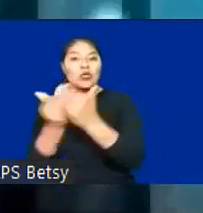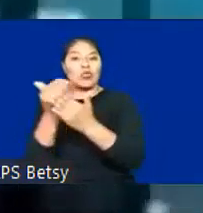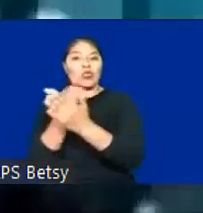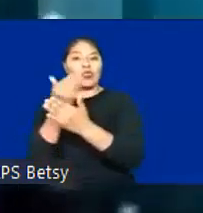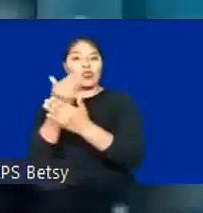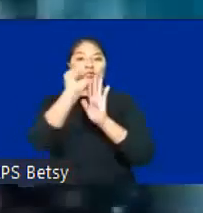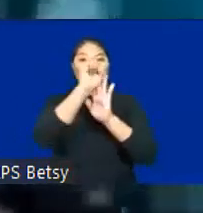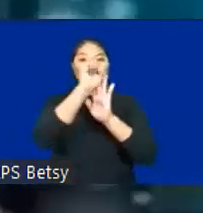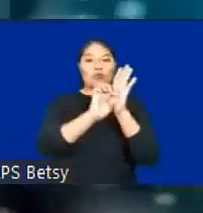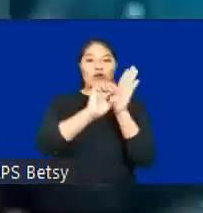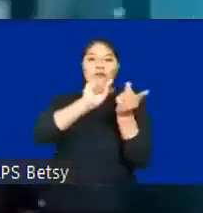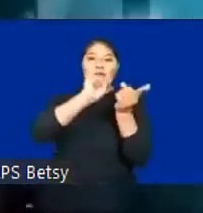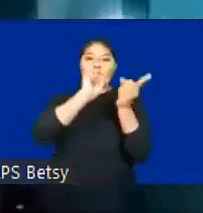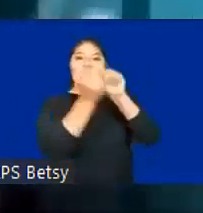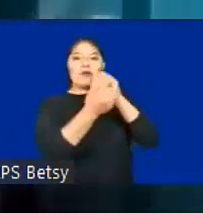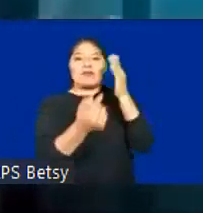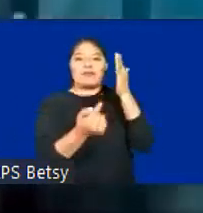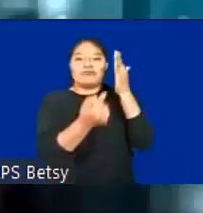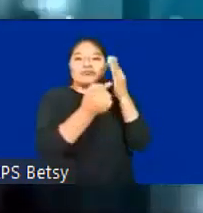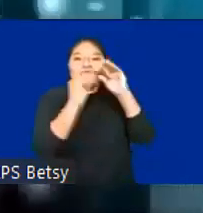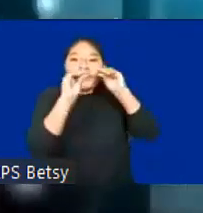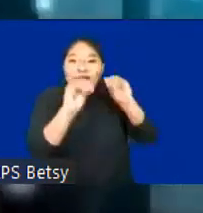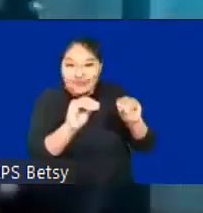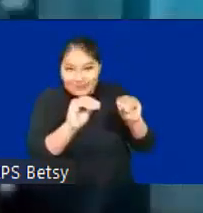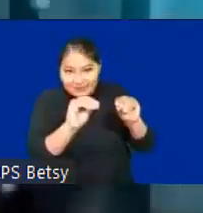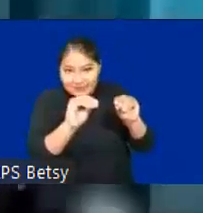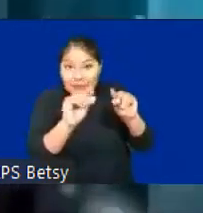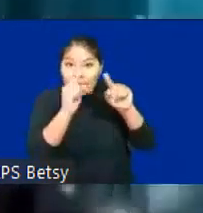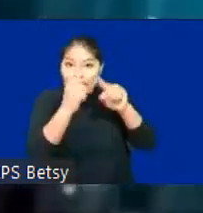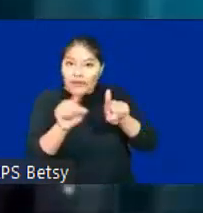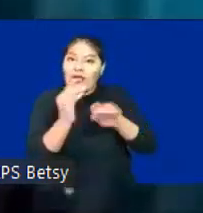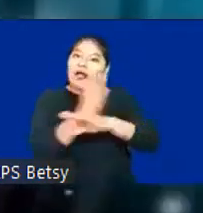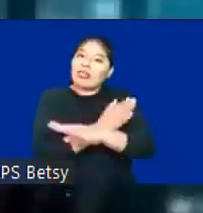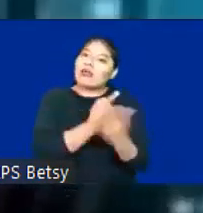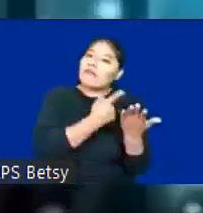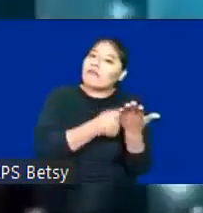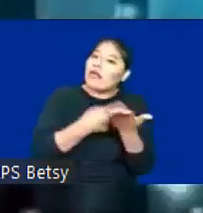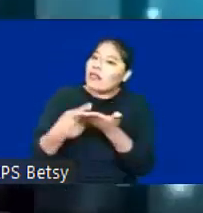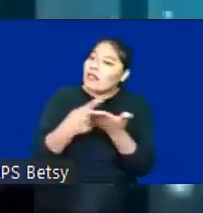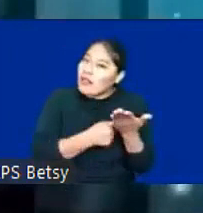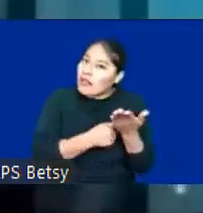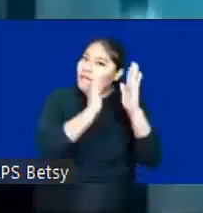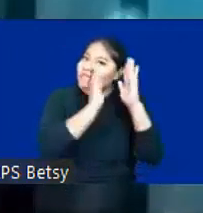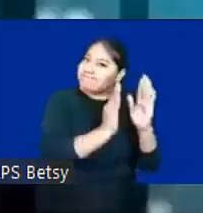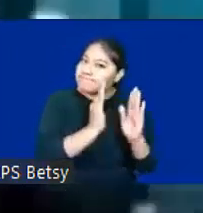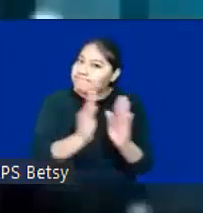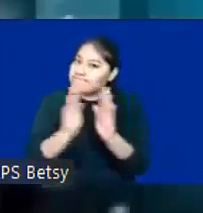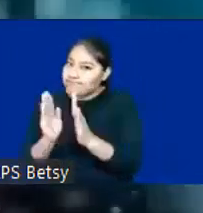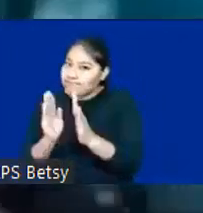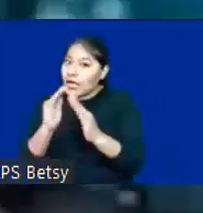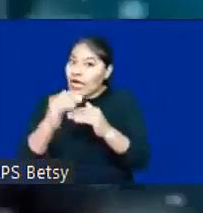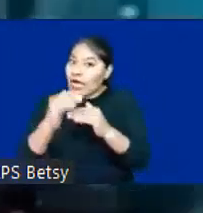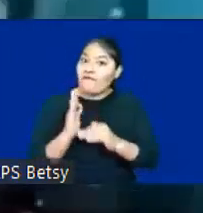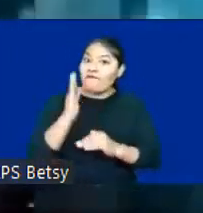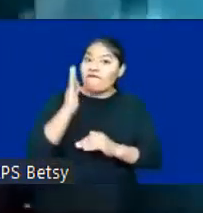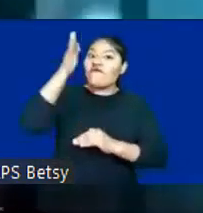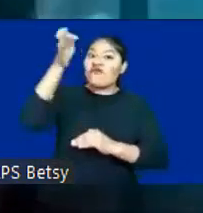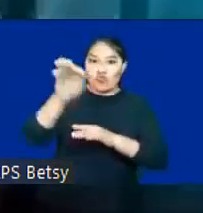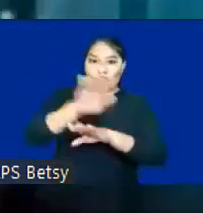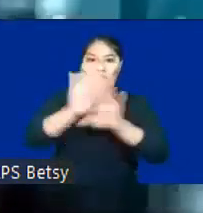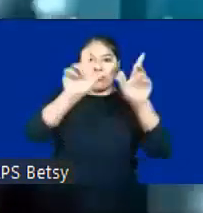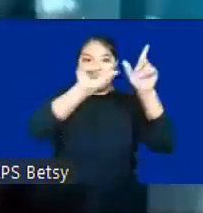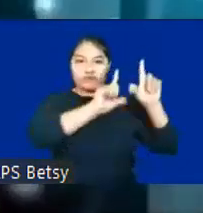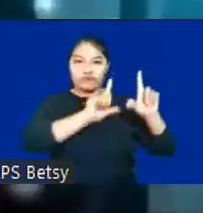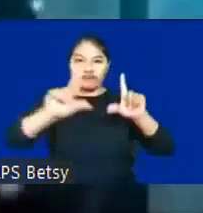para prepararla de tal forma que pueda brindar servicios digitales a una mayor cantidad de